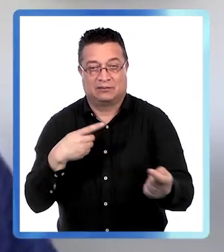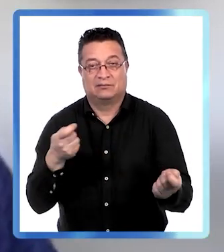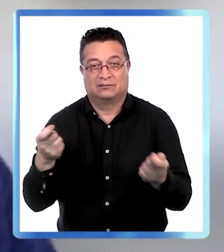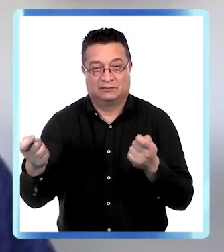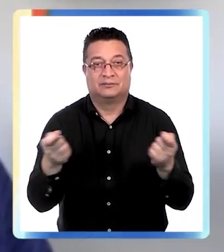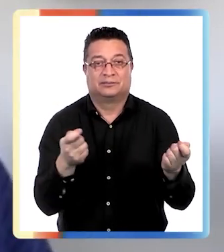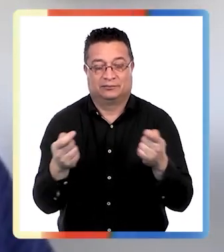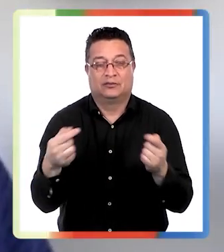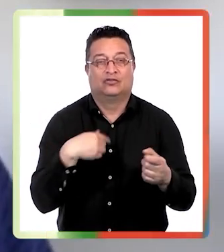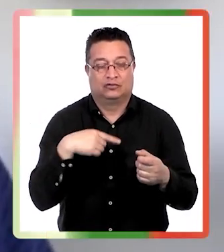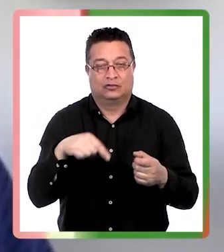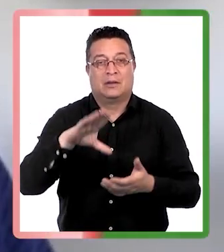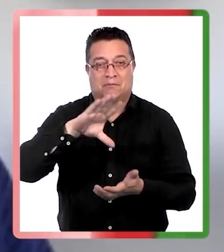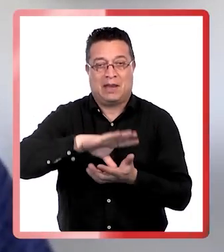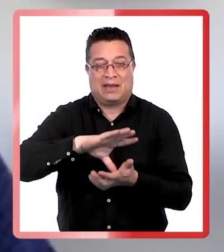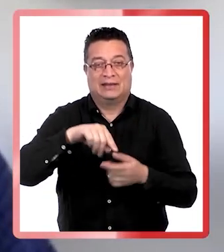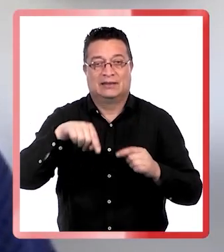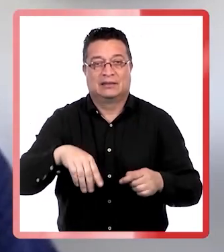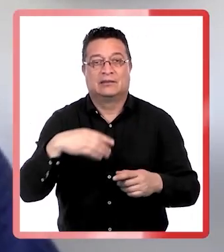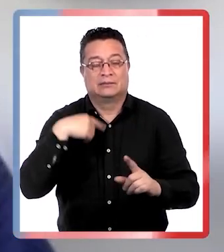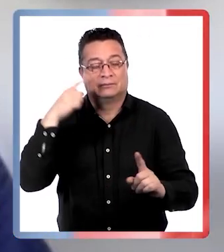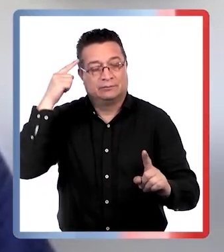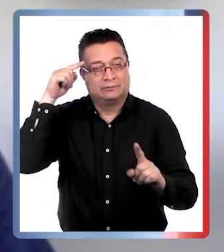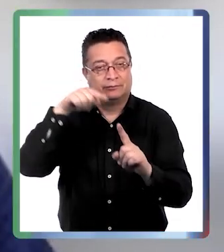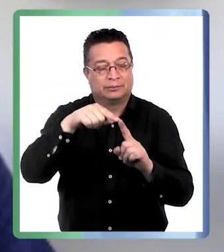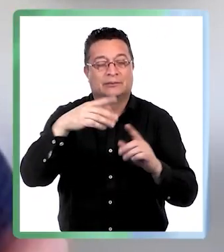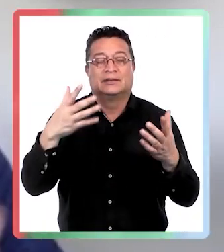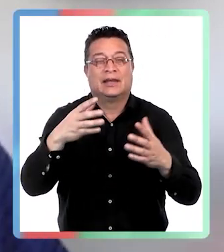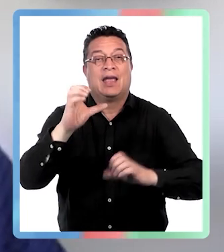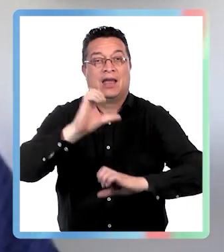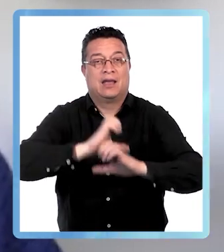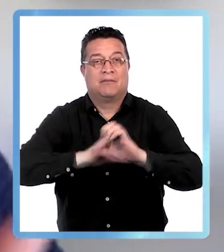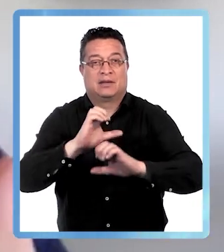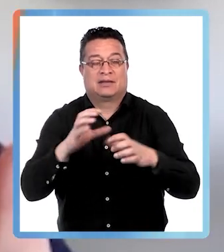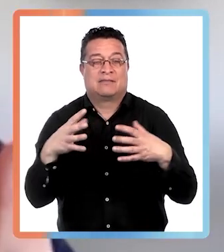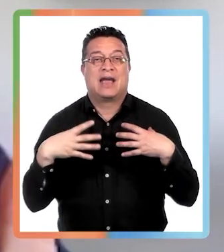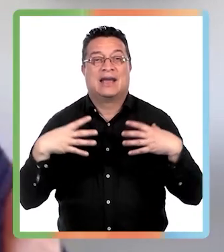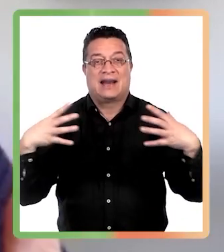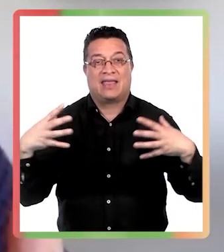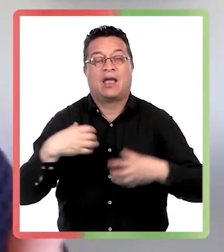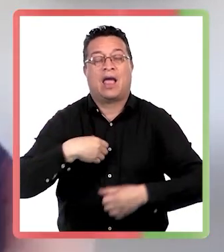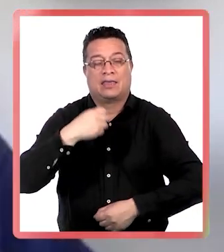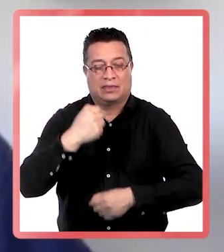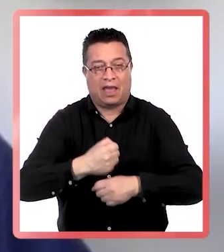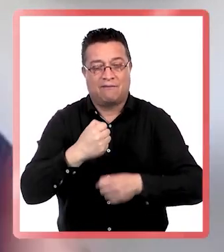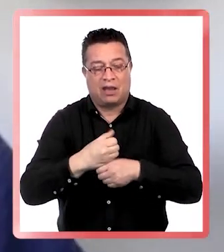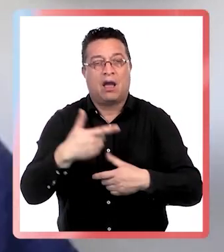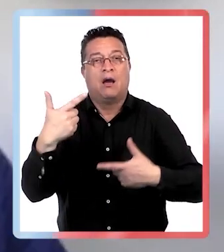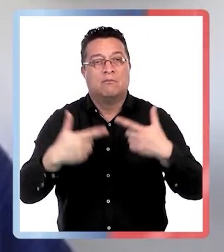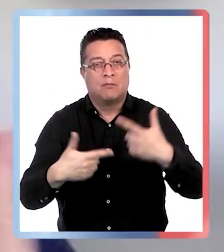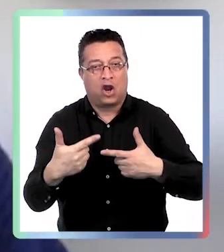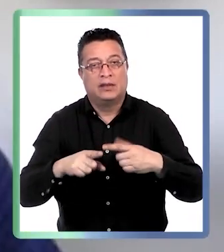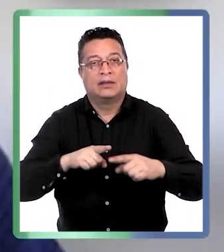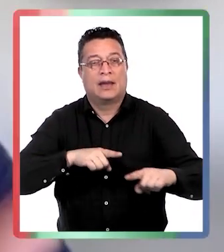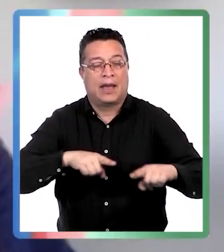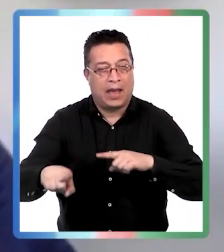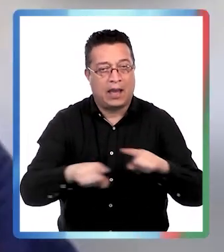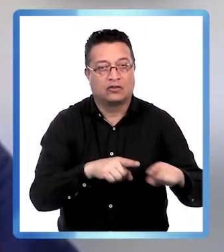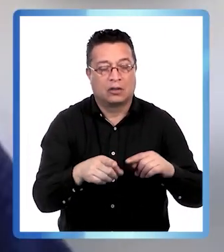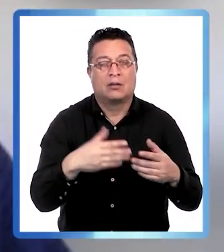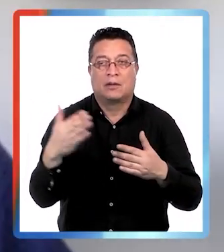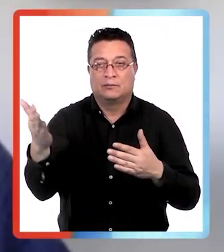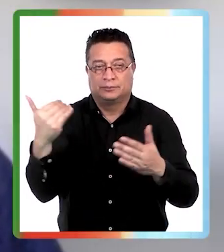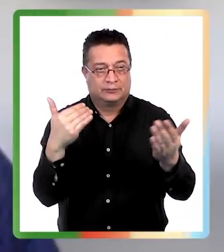que manejamos en nuestro país, que lo que busca que las grandes empresas trabajen políticas y